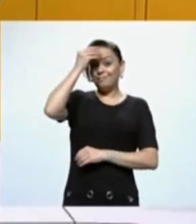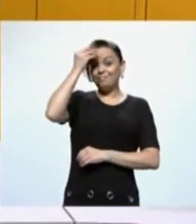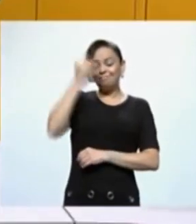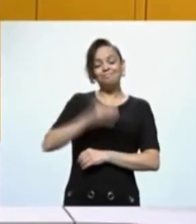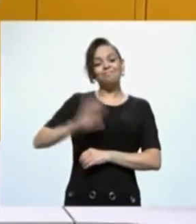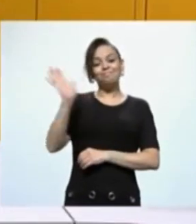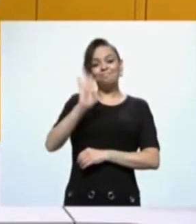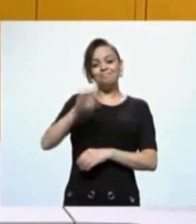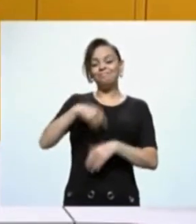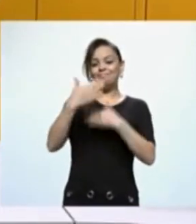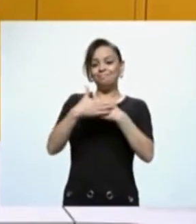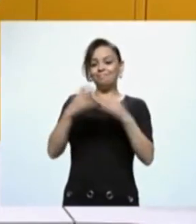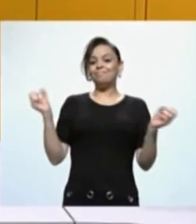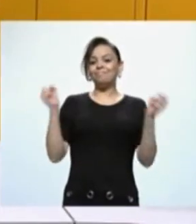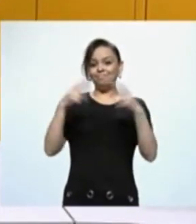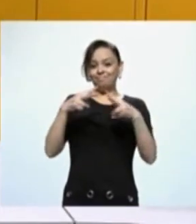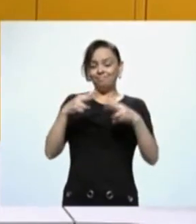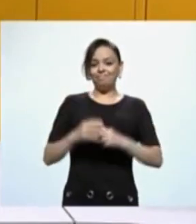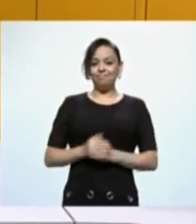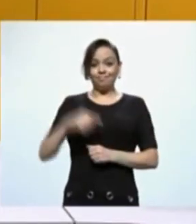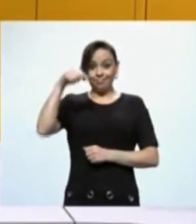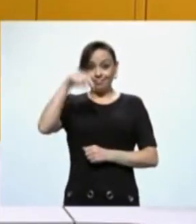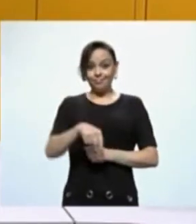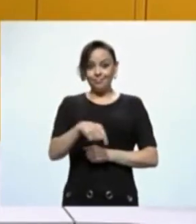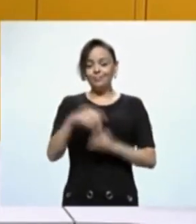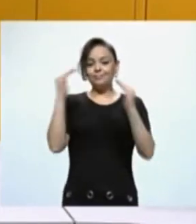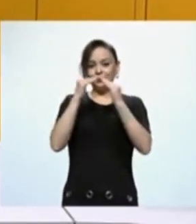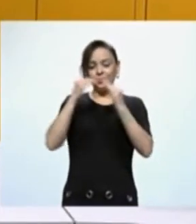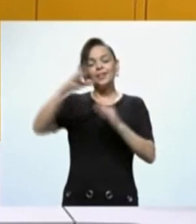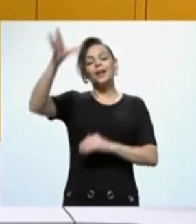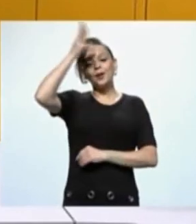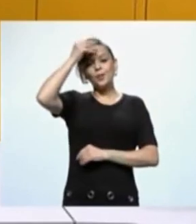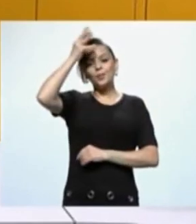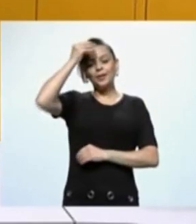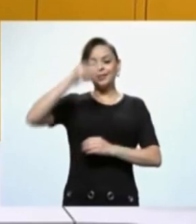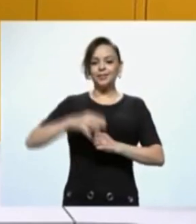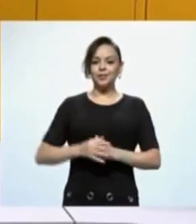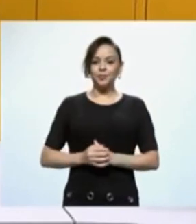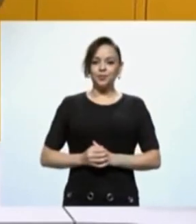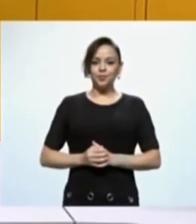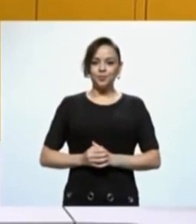la próxima! Nos vemos aquí en Aprende en Casa.